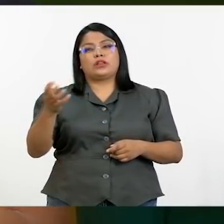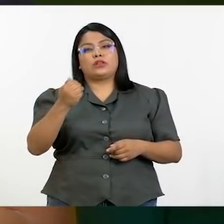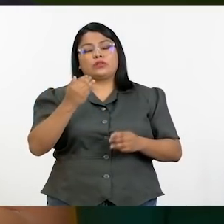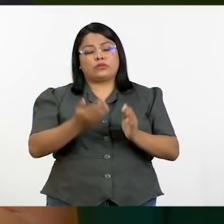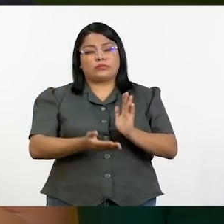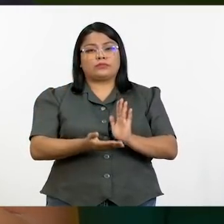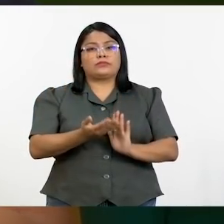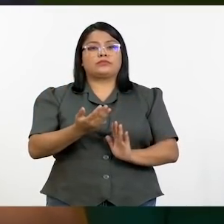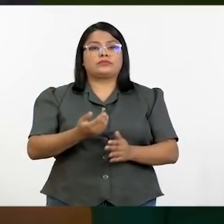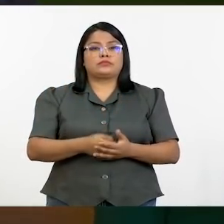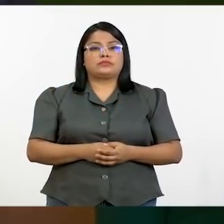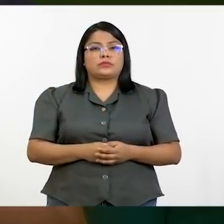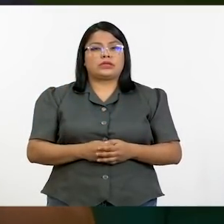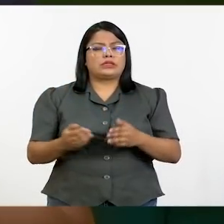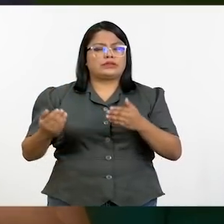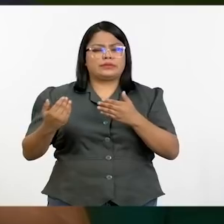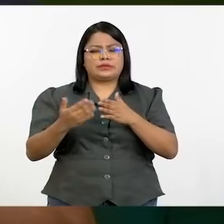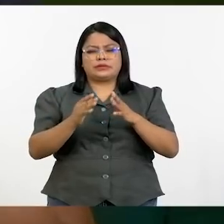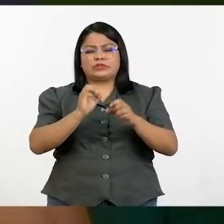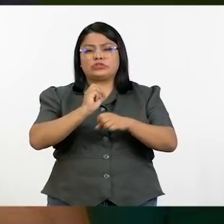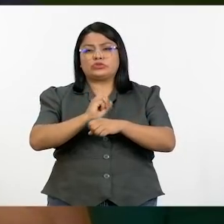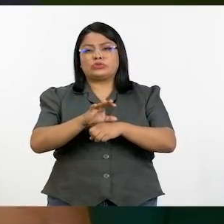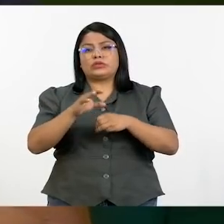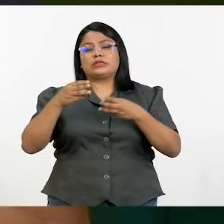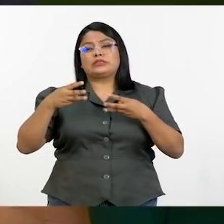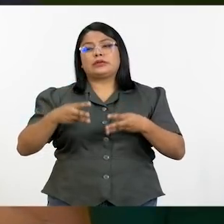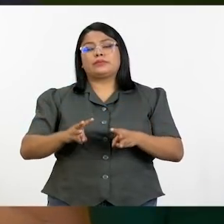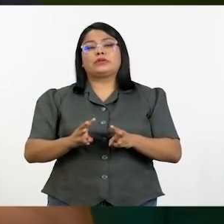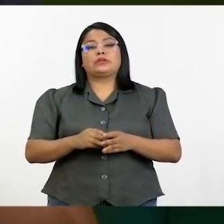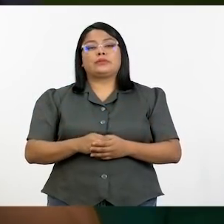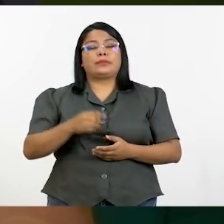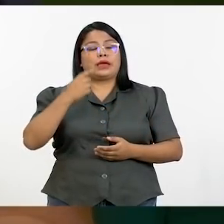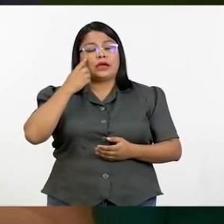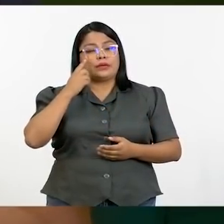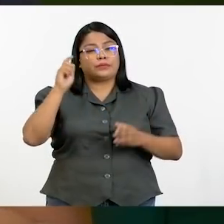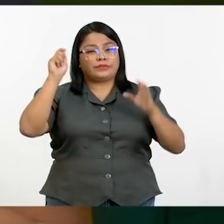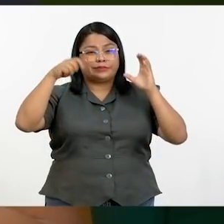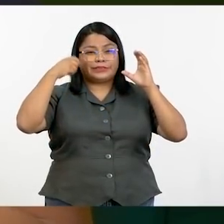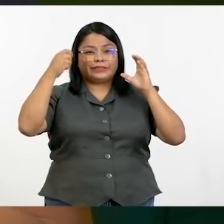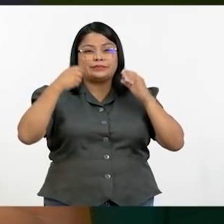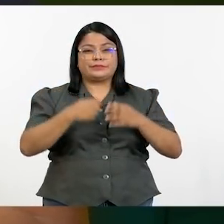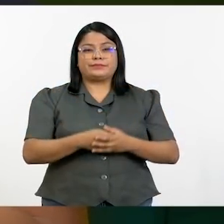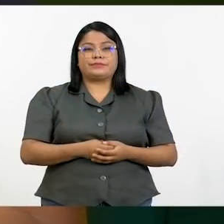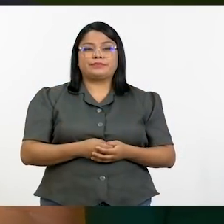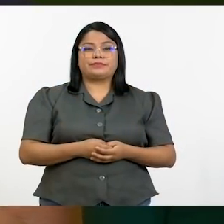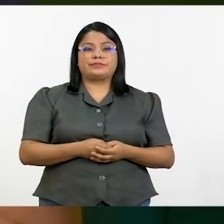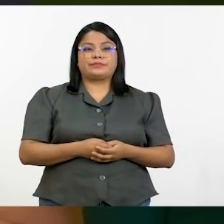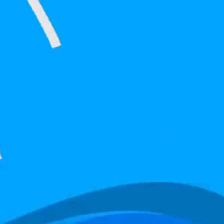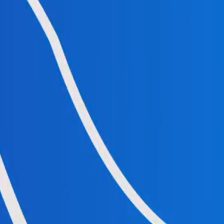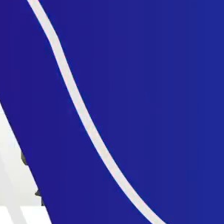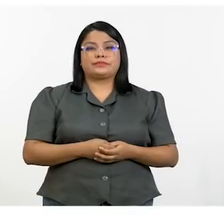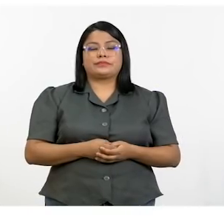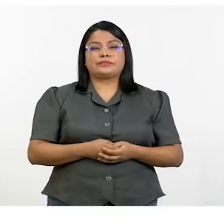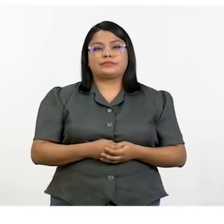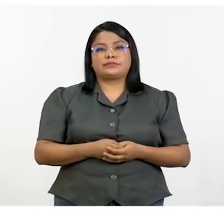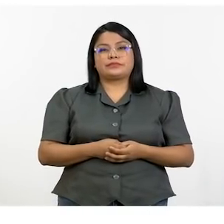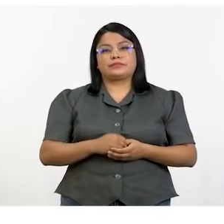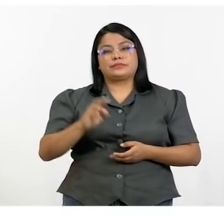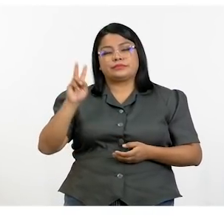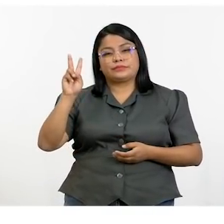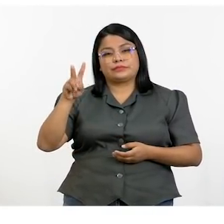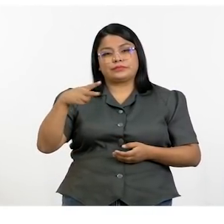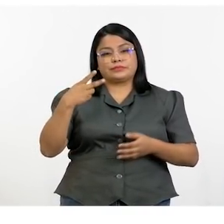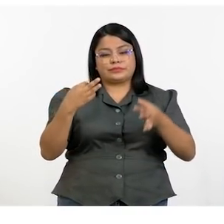que estamos desarrollando y una serie de sugerencias metodológicas. Veamos el siguiente video.